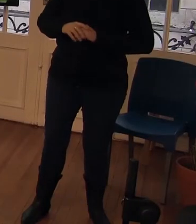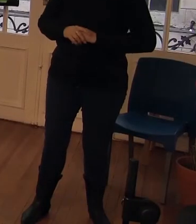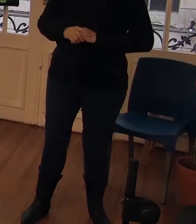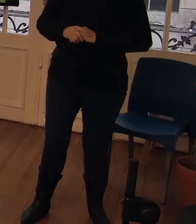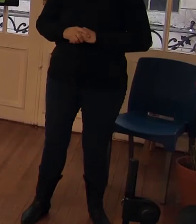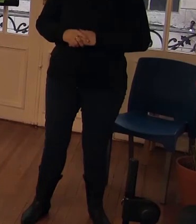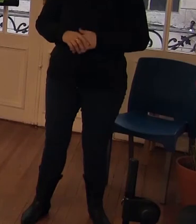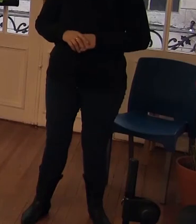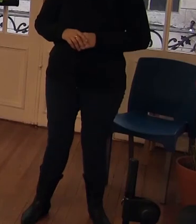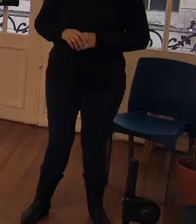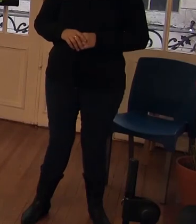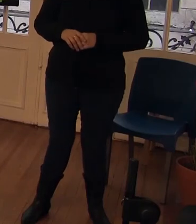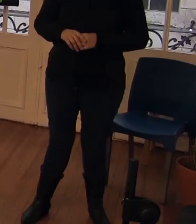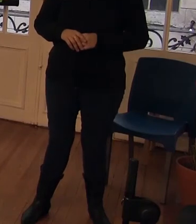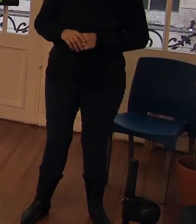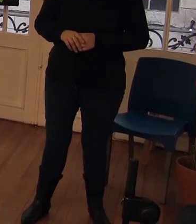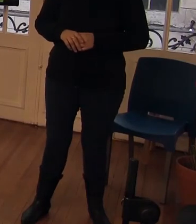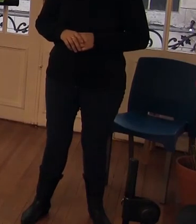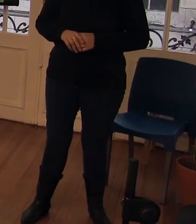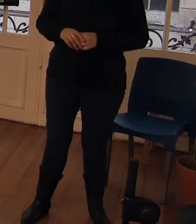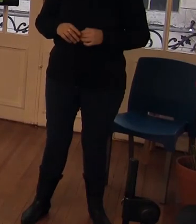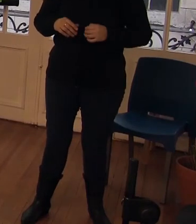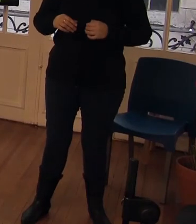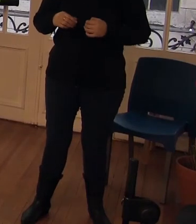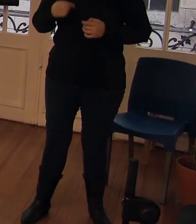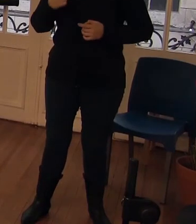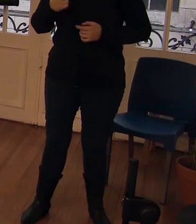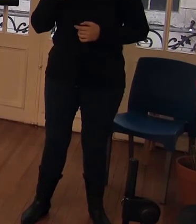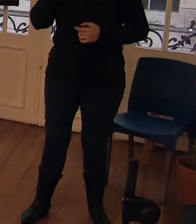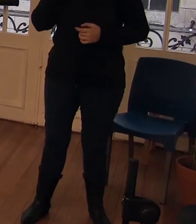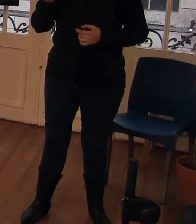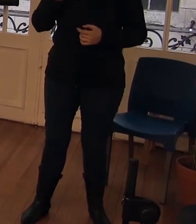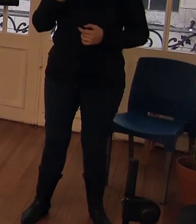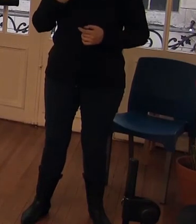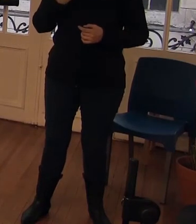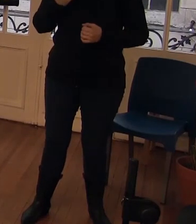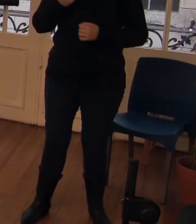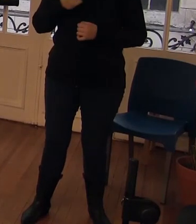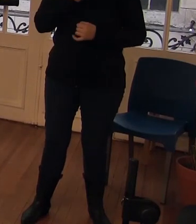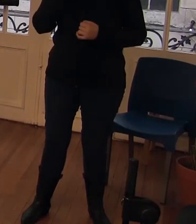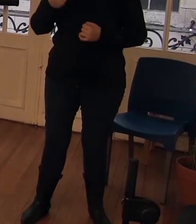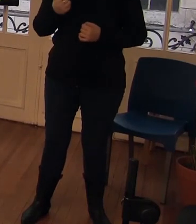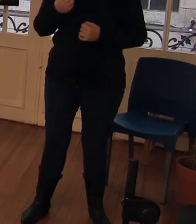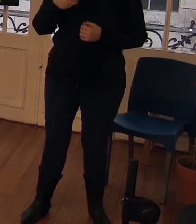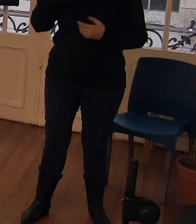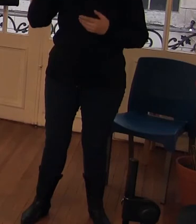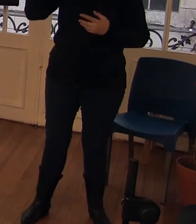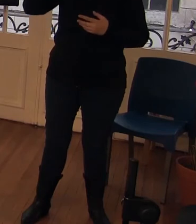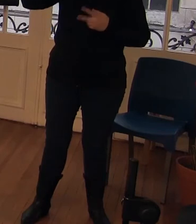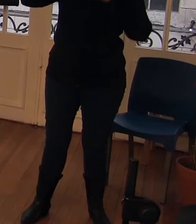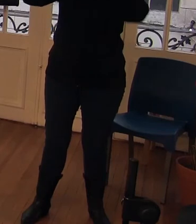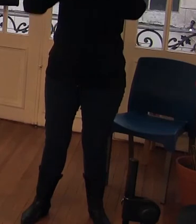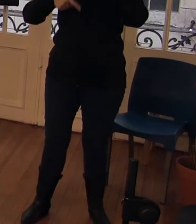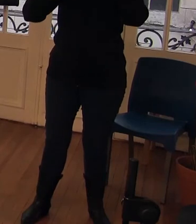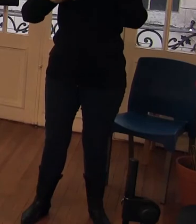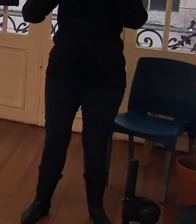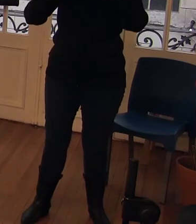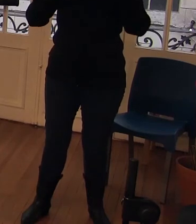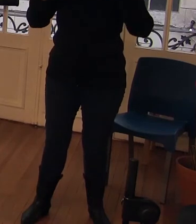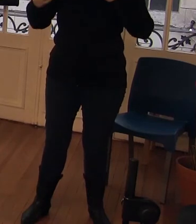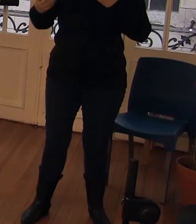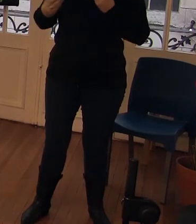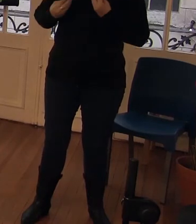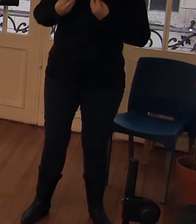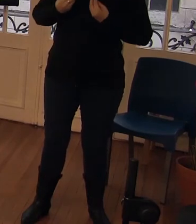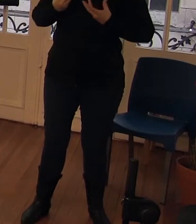También empecé a observar que había días que no tenía ganas, que no podía, que estaba bloqueada. Y empecé a darme cuenta,